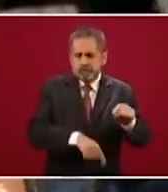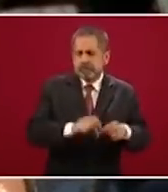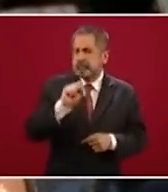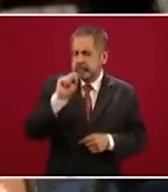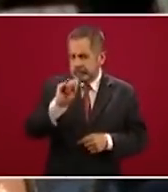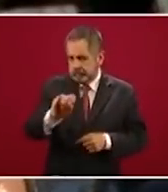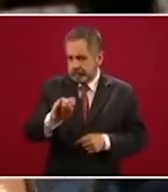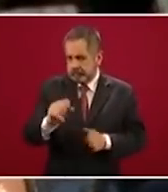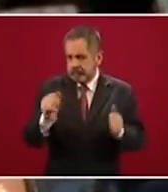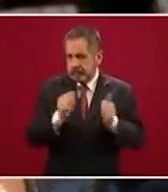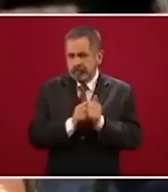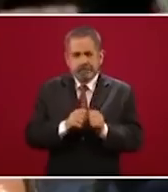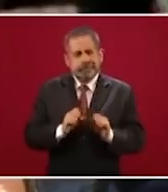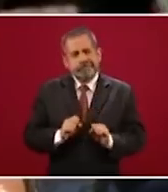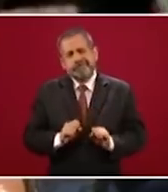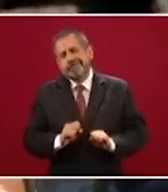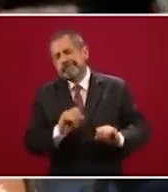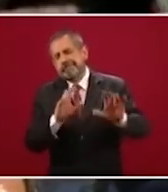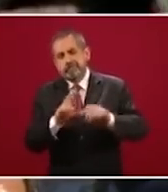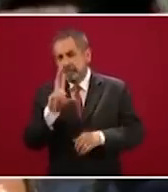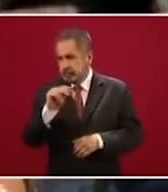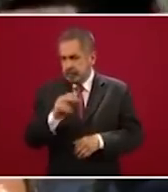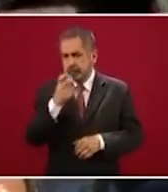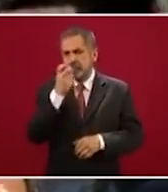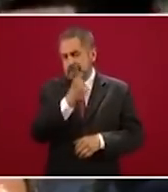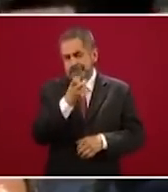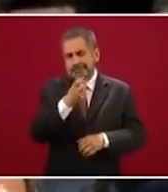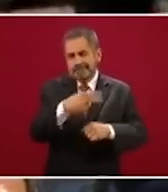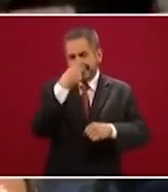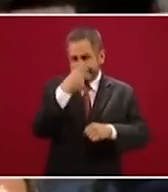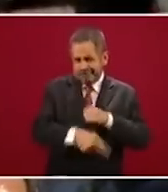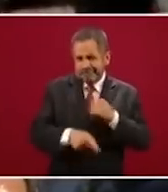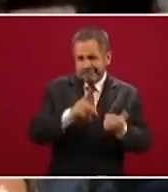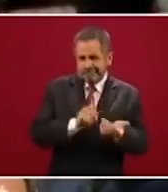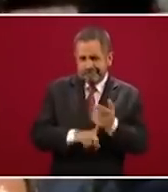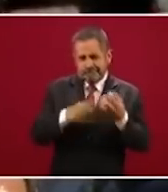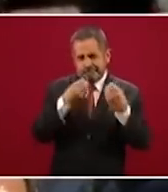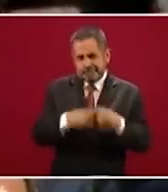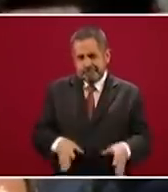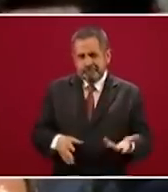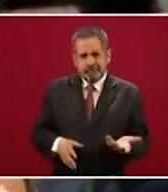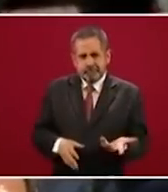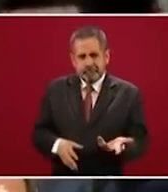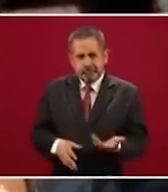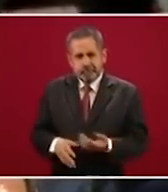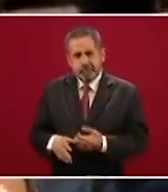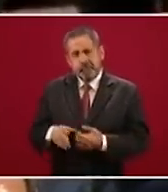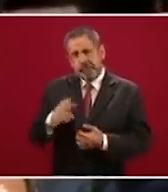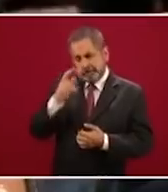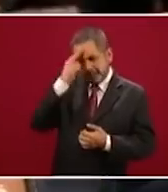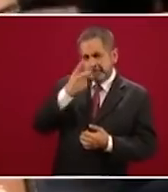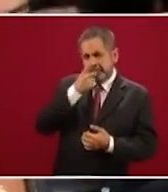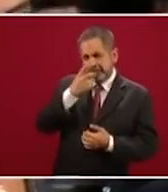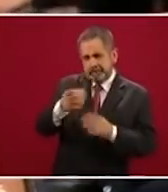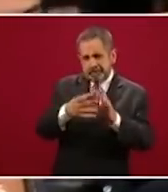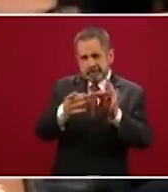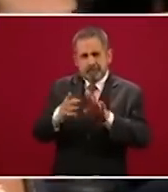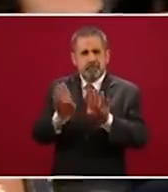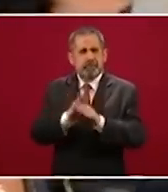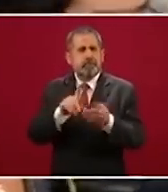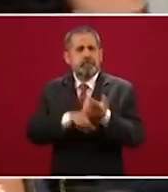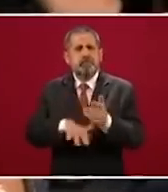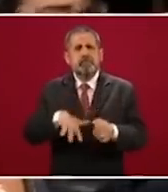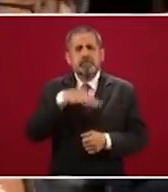acompañada de la impunidad, es el binomio o flagelo que más ha incidido. No podemos omitir el mencionar, cuando hablamos de